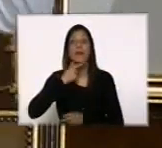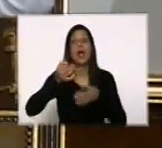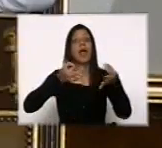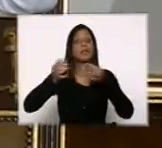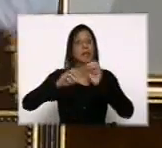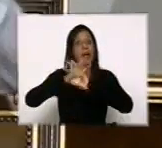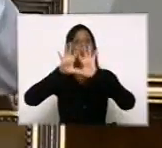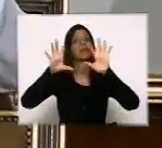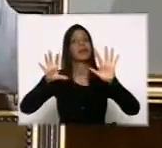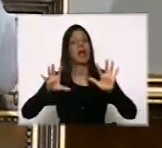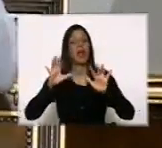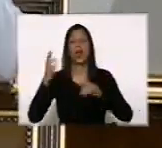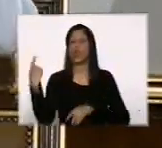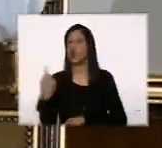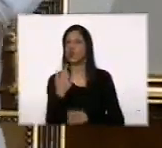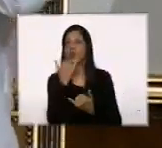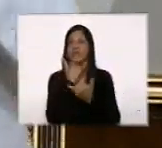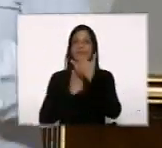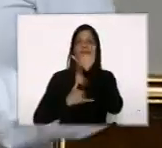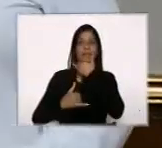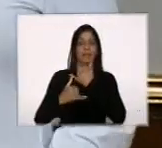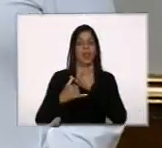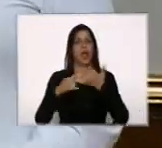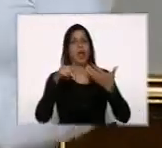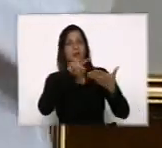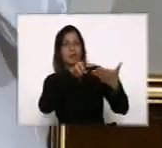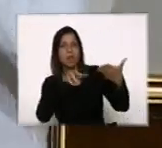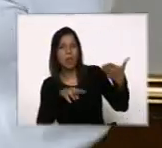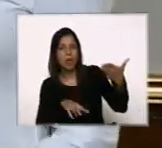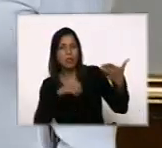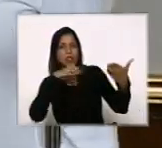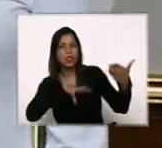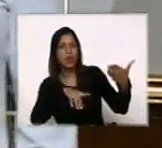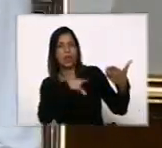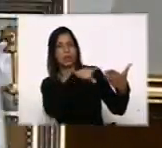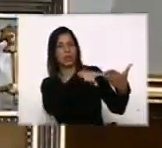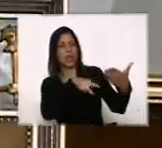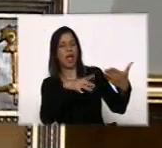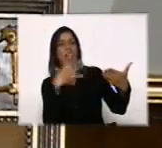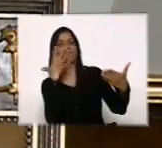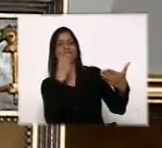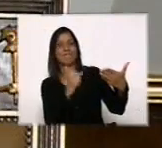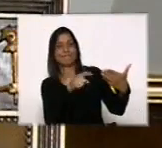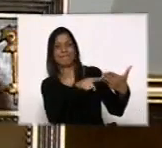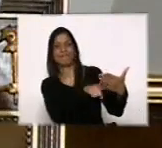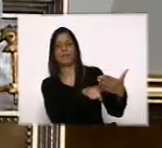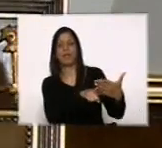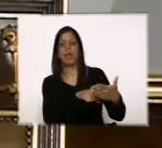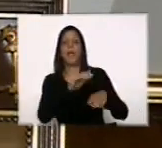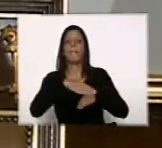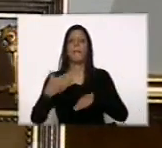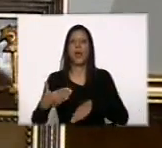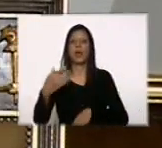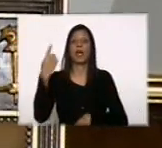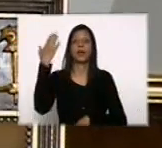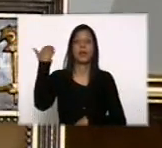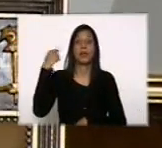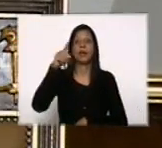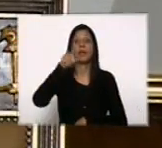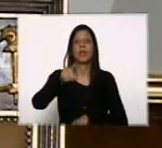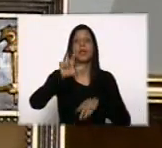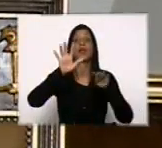nos podemos equivocar en la lectura histórica de esta coyuntura. Porque en